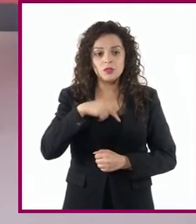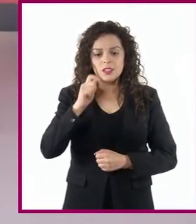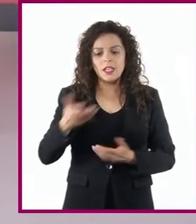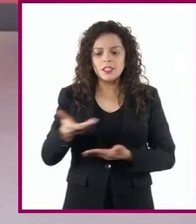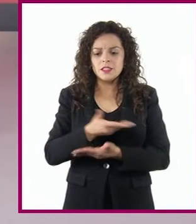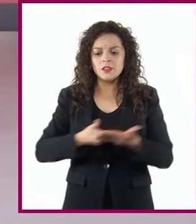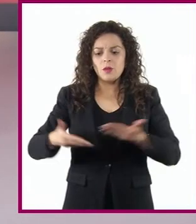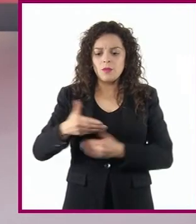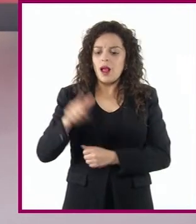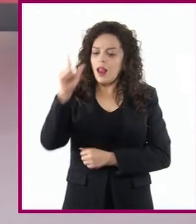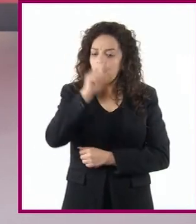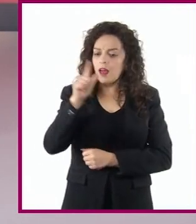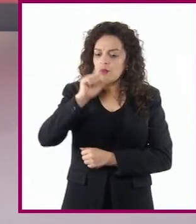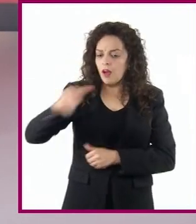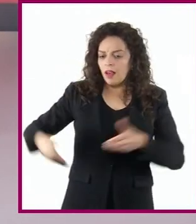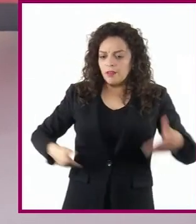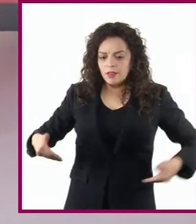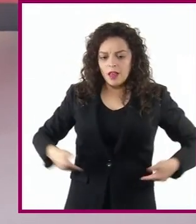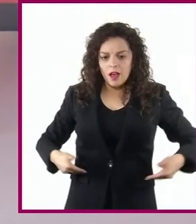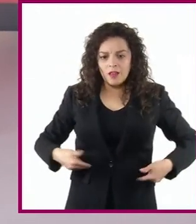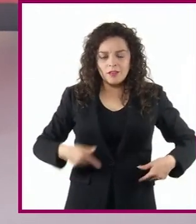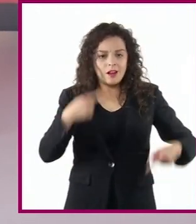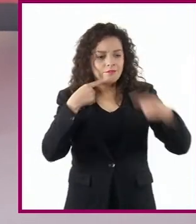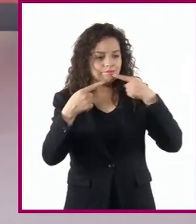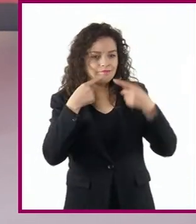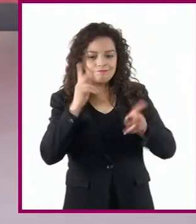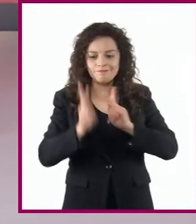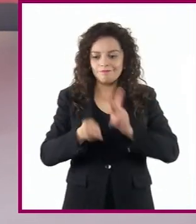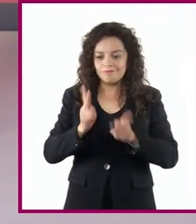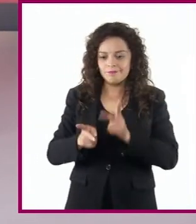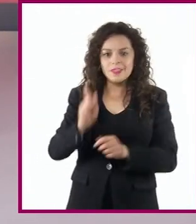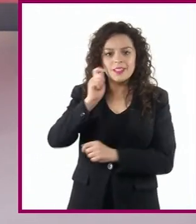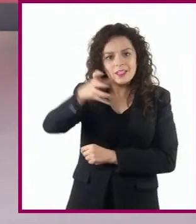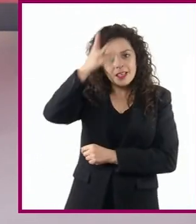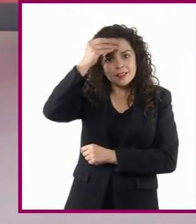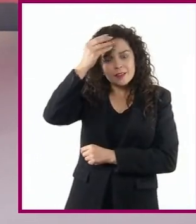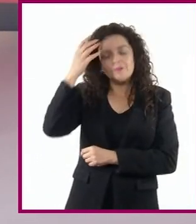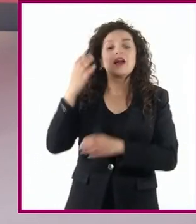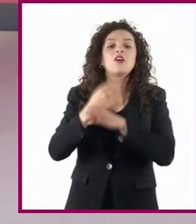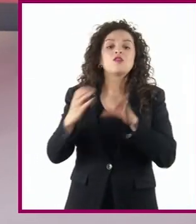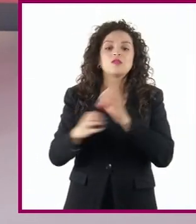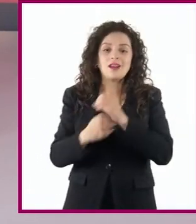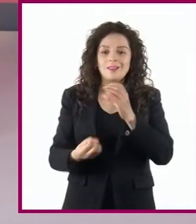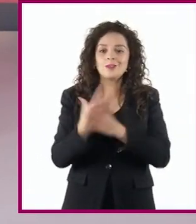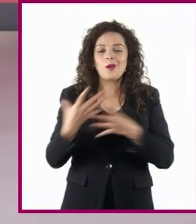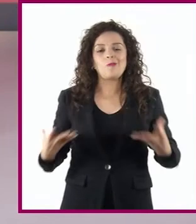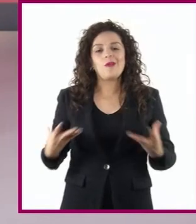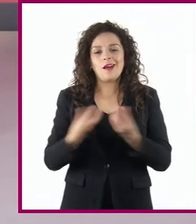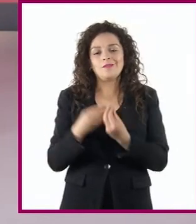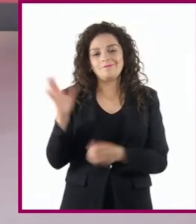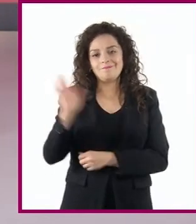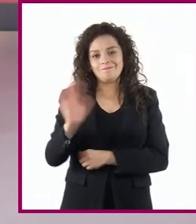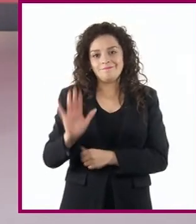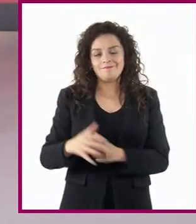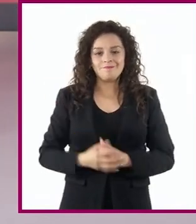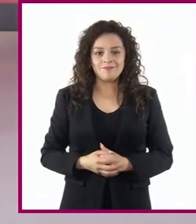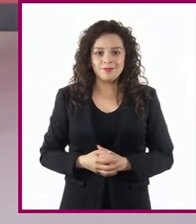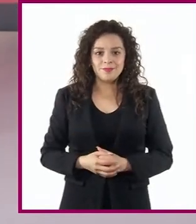lenguaje teatral y los diálogos. Hemos aprendido algo nuevo juntos. Hasta la próxima.